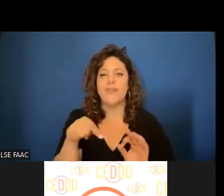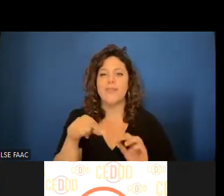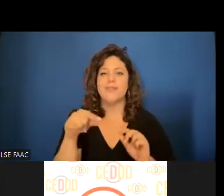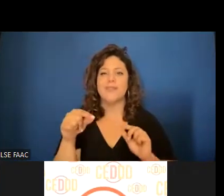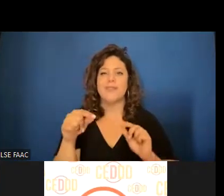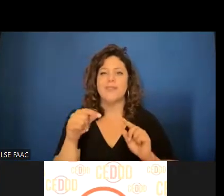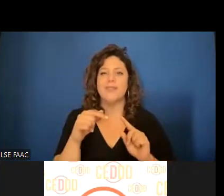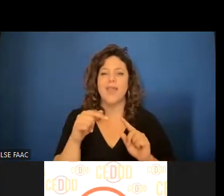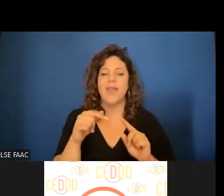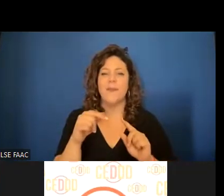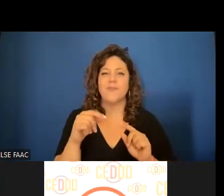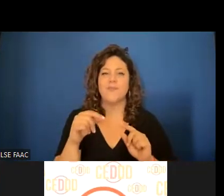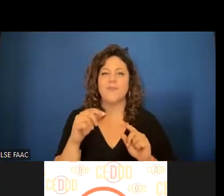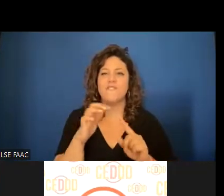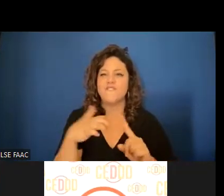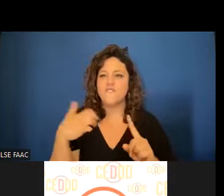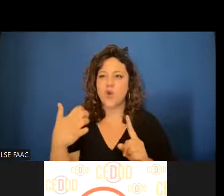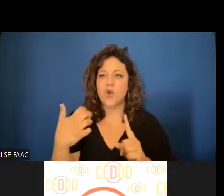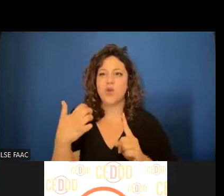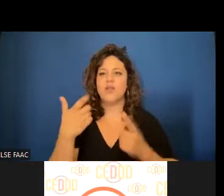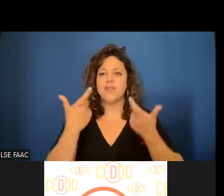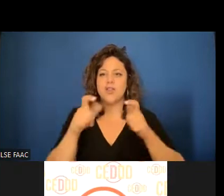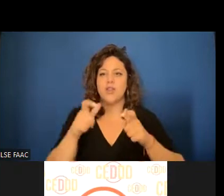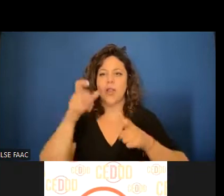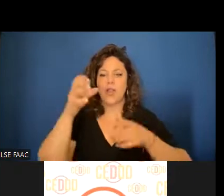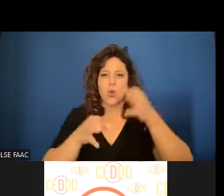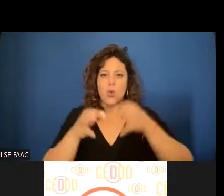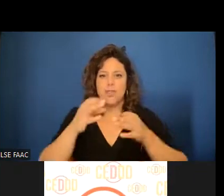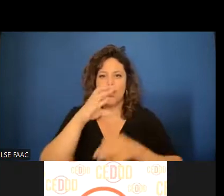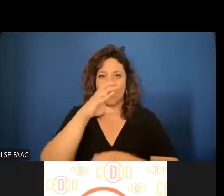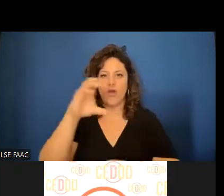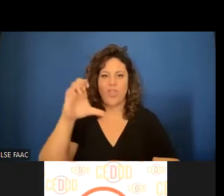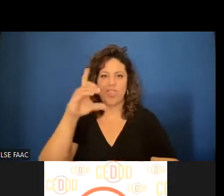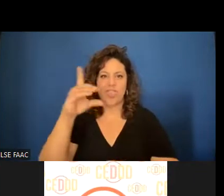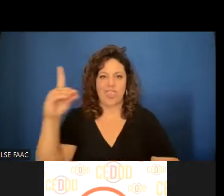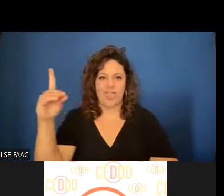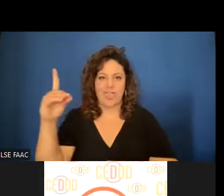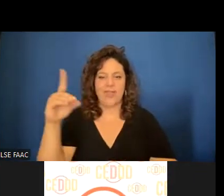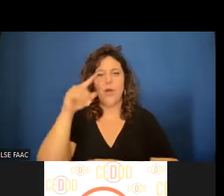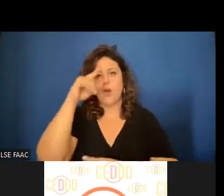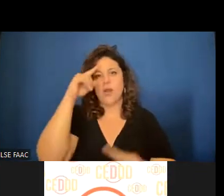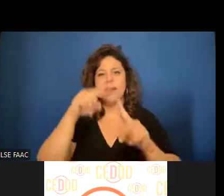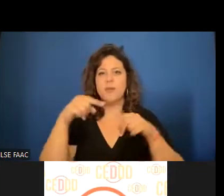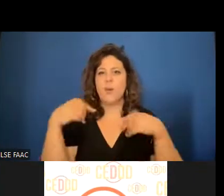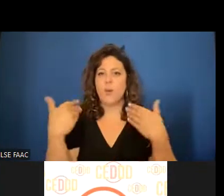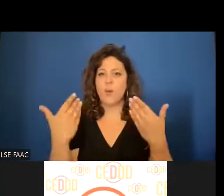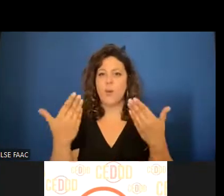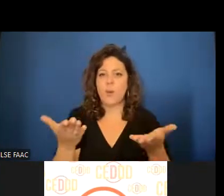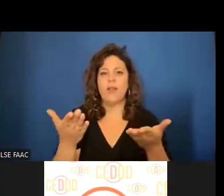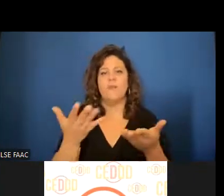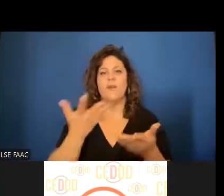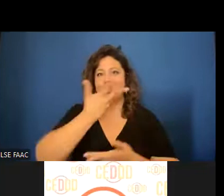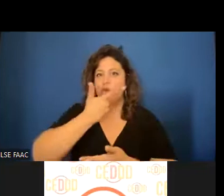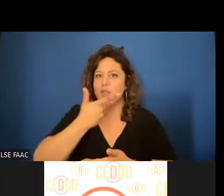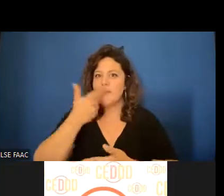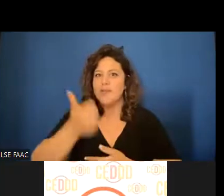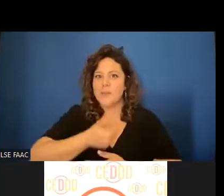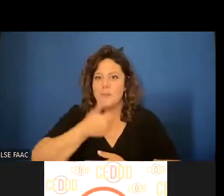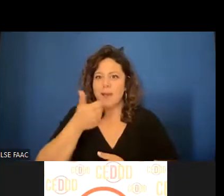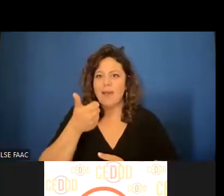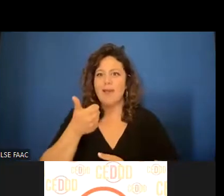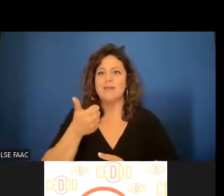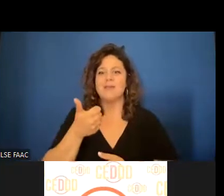de julio, casi lo podríamos decir inhábil socialmente, pero ¿habéis detectado que esta ley ha tenido